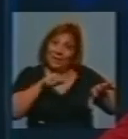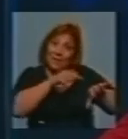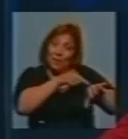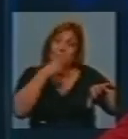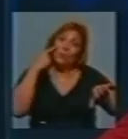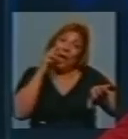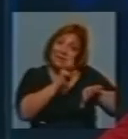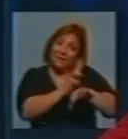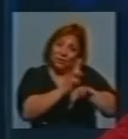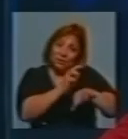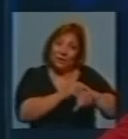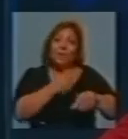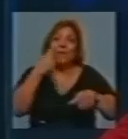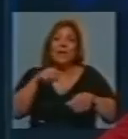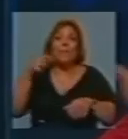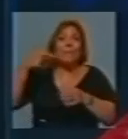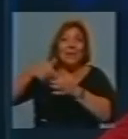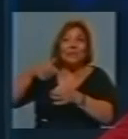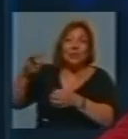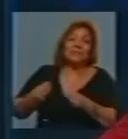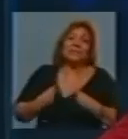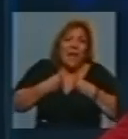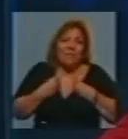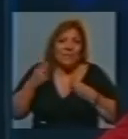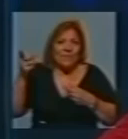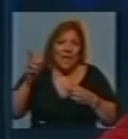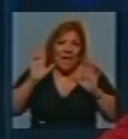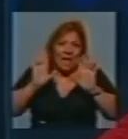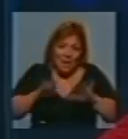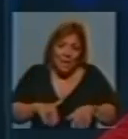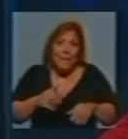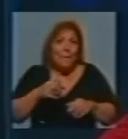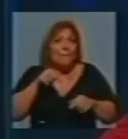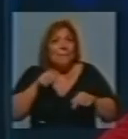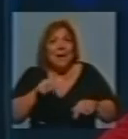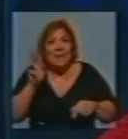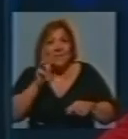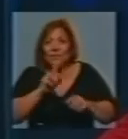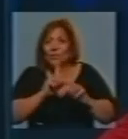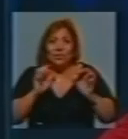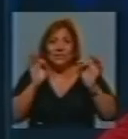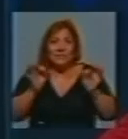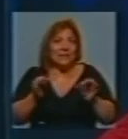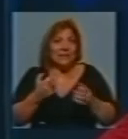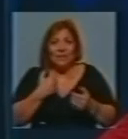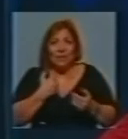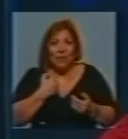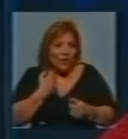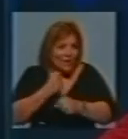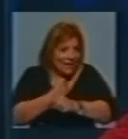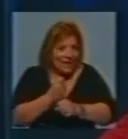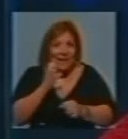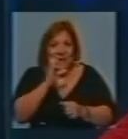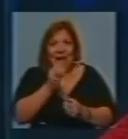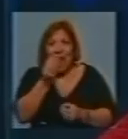todavía utilizando el comodín del petróleo, que es un salvavidas, sobre todo para un país que no llega a ser autosuficiente, por ejemplo,